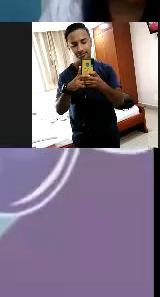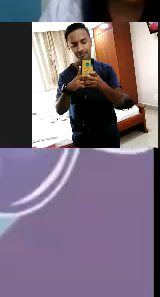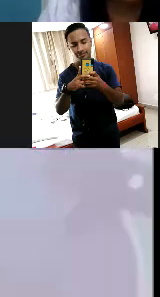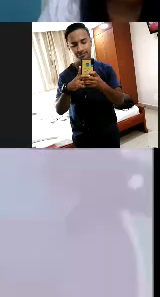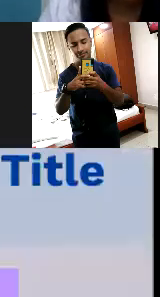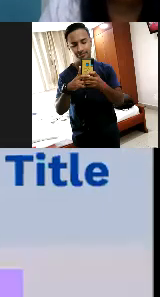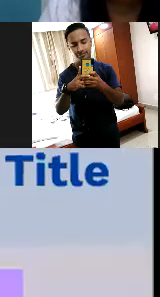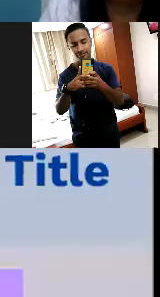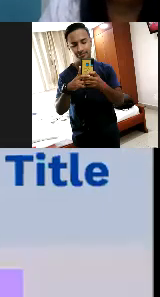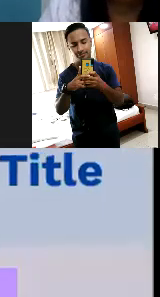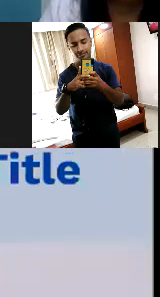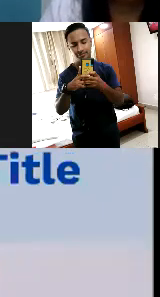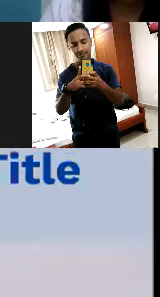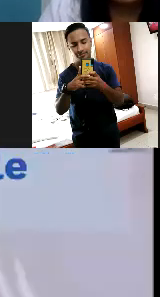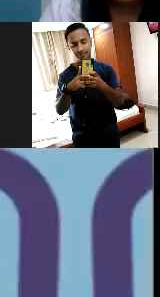responderles.